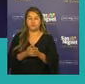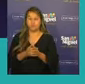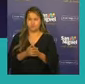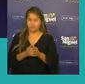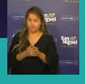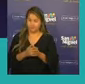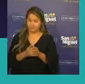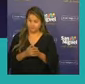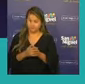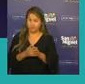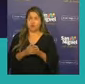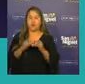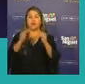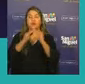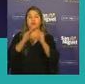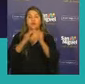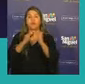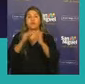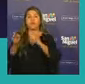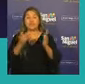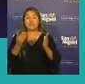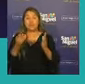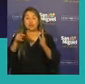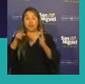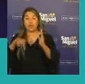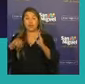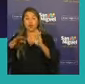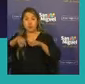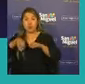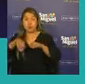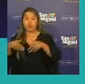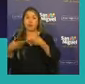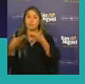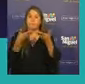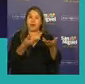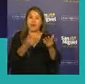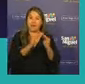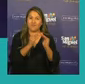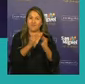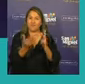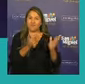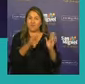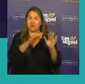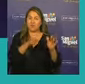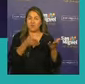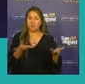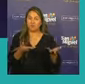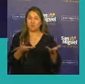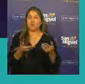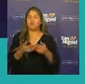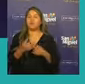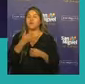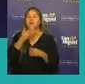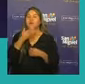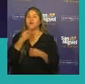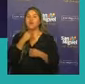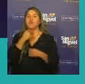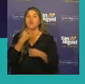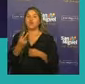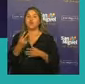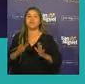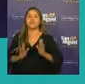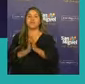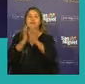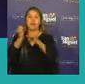desde nuestros vecinos para nuestros vecinos. Estas actividades culturales, aquí tenemos las Voces de San Miguel. Las Voces de San Miguel